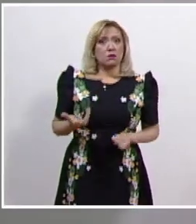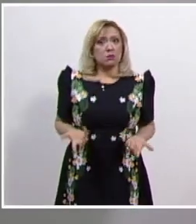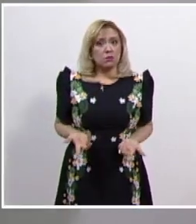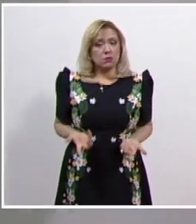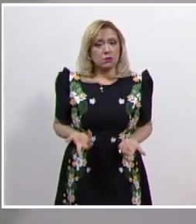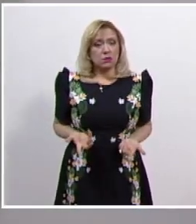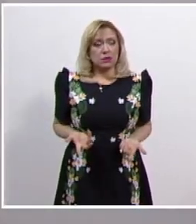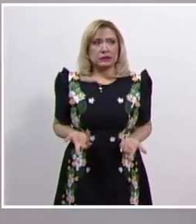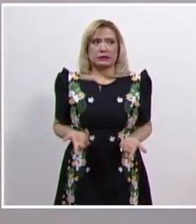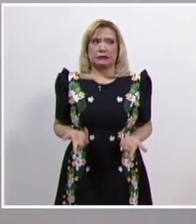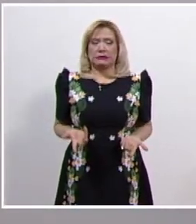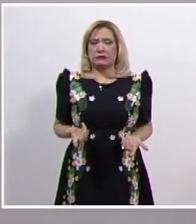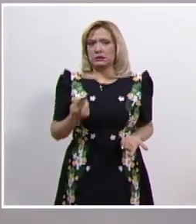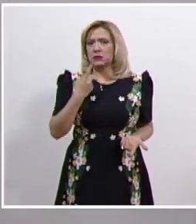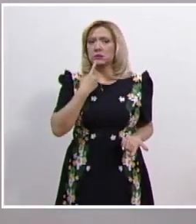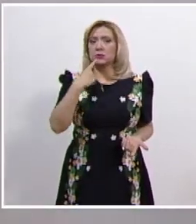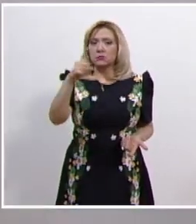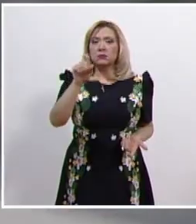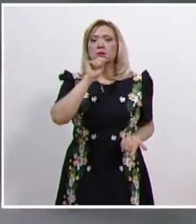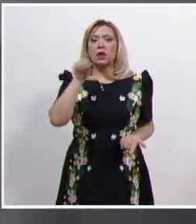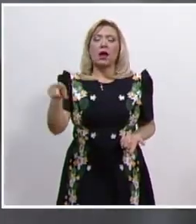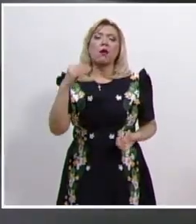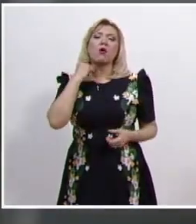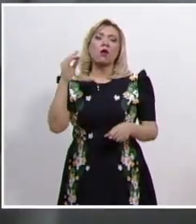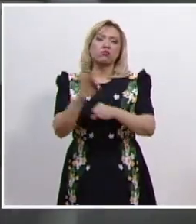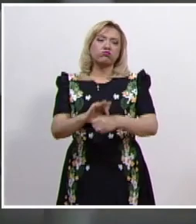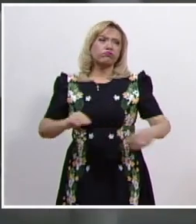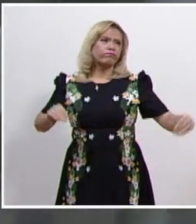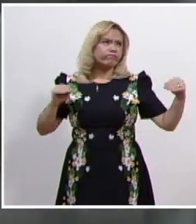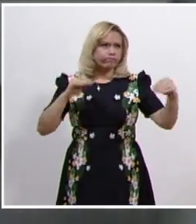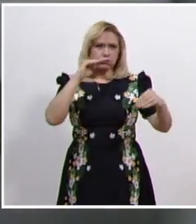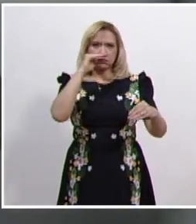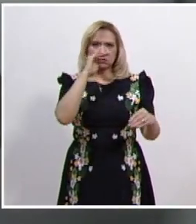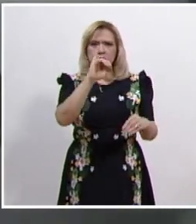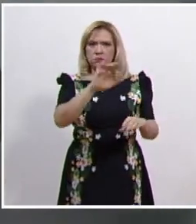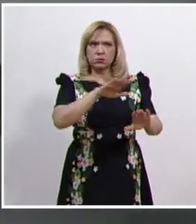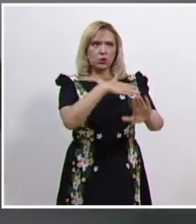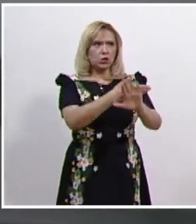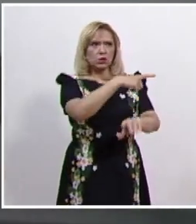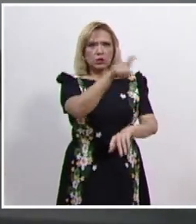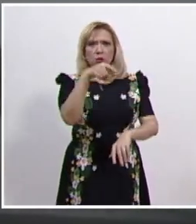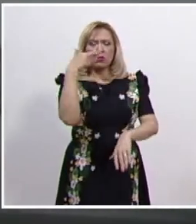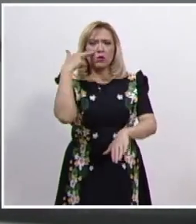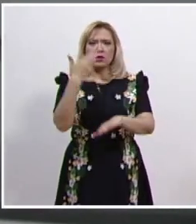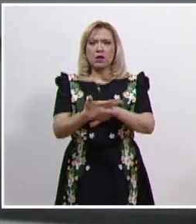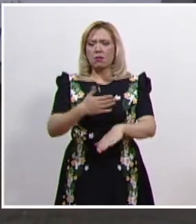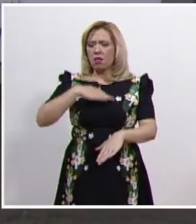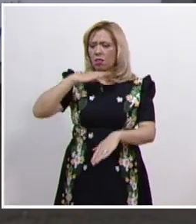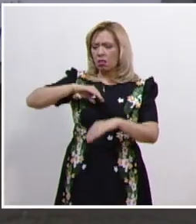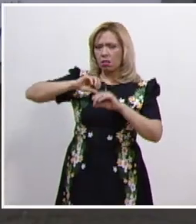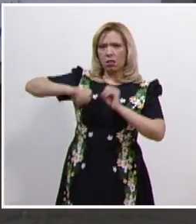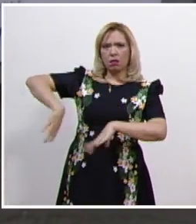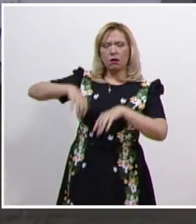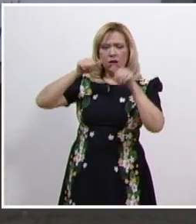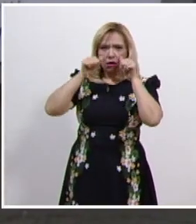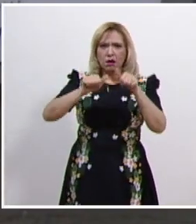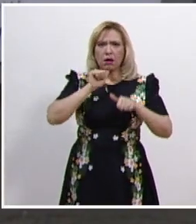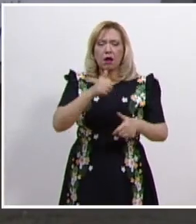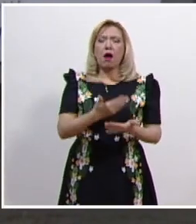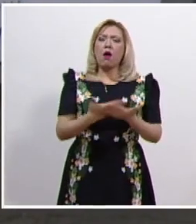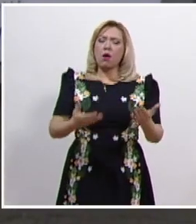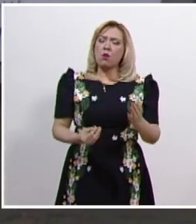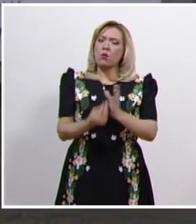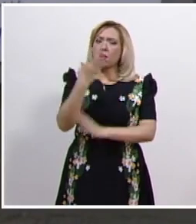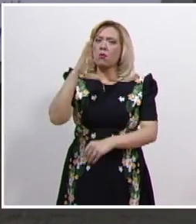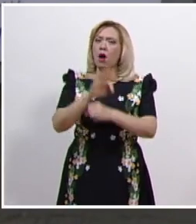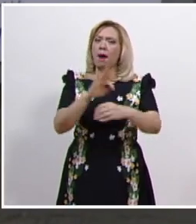a la denuncia penal que presentó la Defensoría en contra de los responsables de estos decesos. Adicionalmente, se presentó un nuevo amparo ante